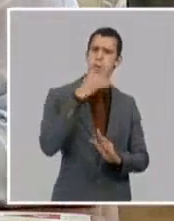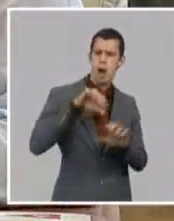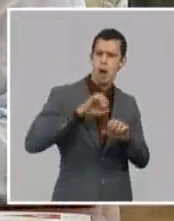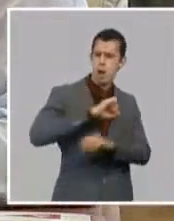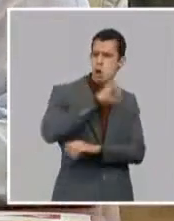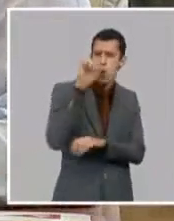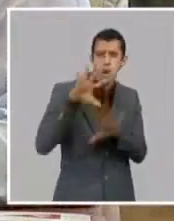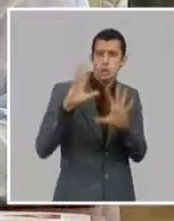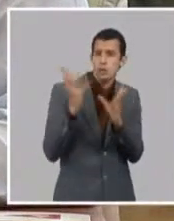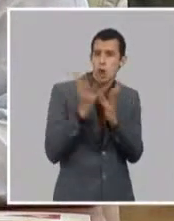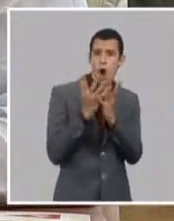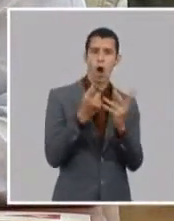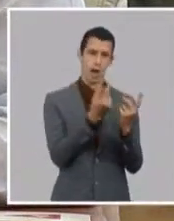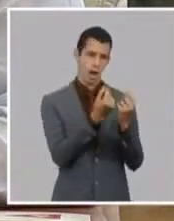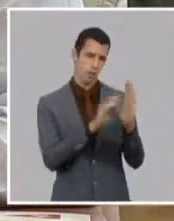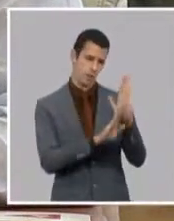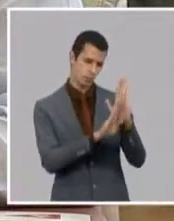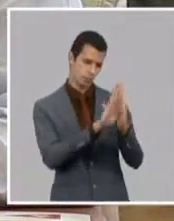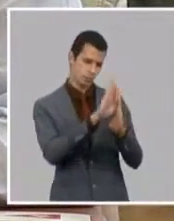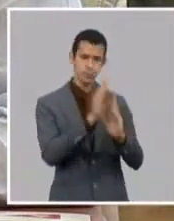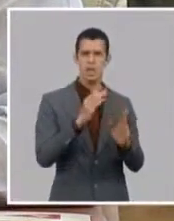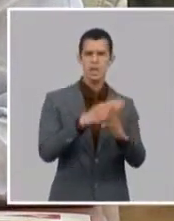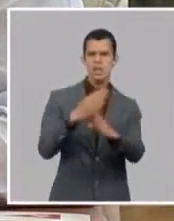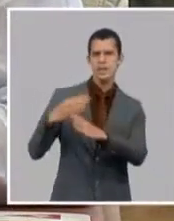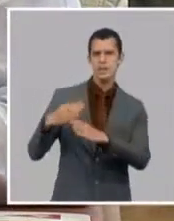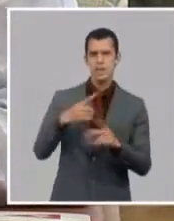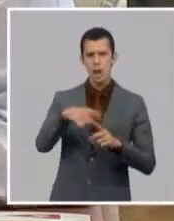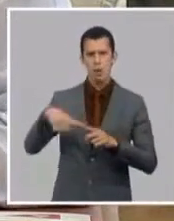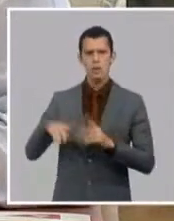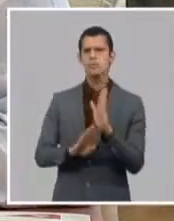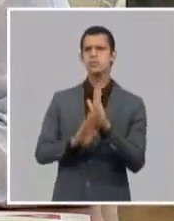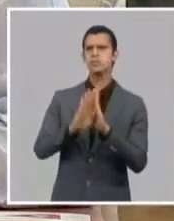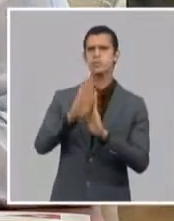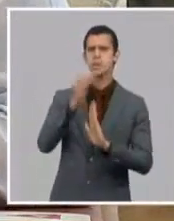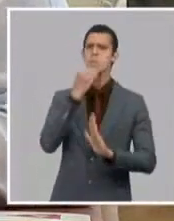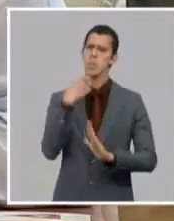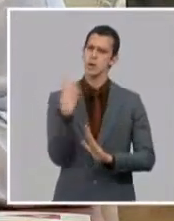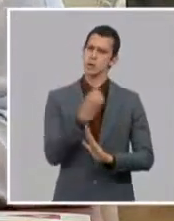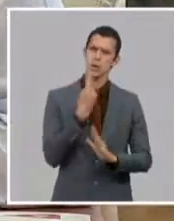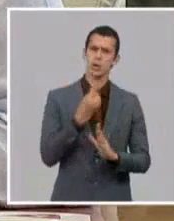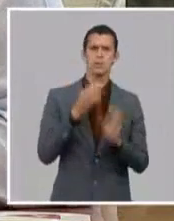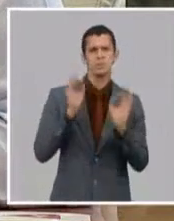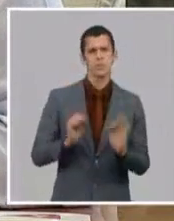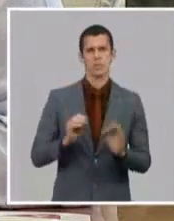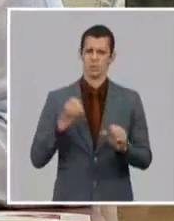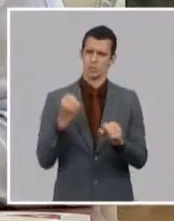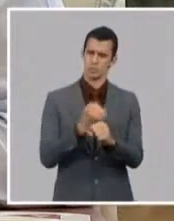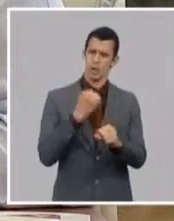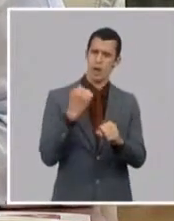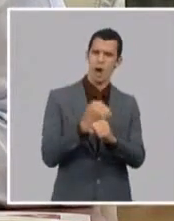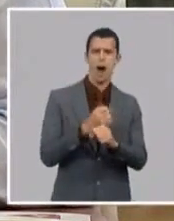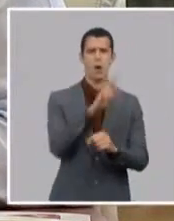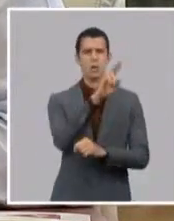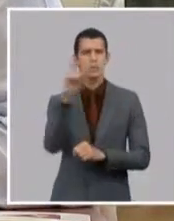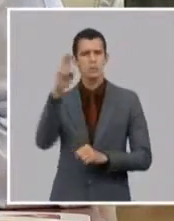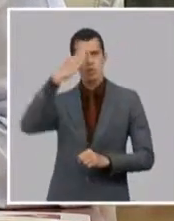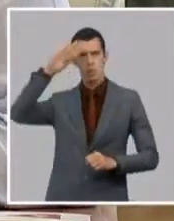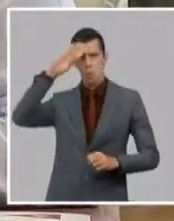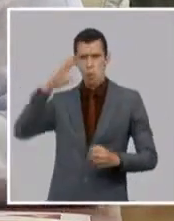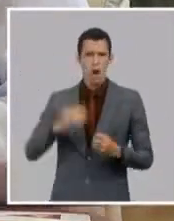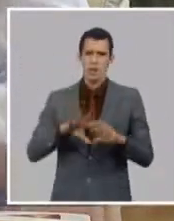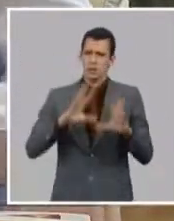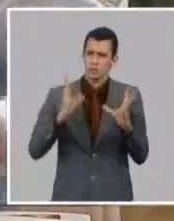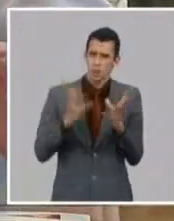prosperidad económica, yo estoy convencido que nosotros entonces podemos multiplicar la inmensa obra social que la revolución ha